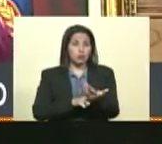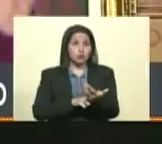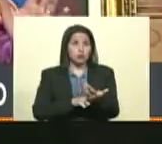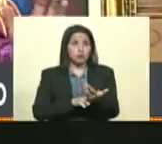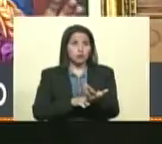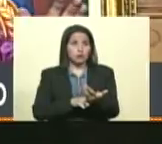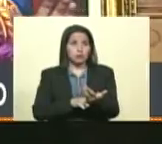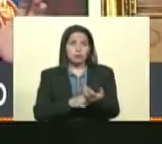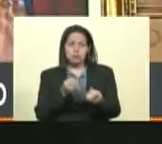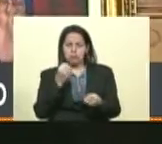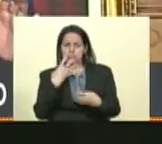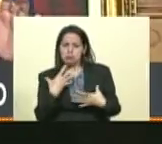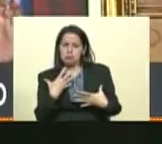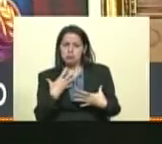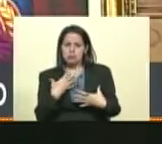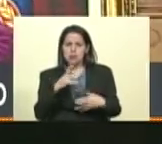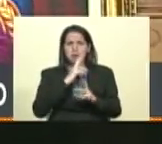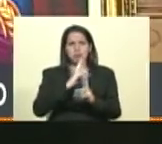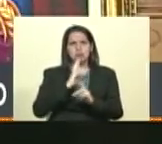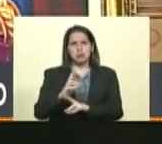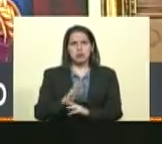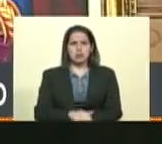han dado buenos resultados.